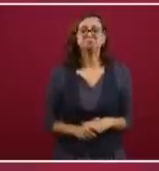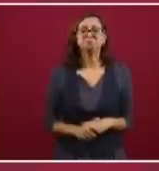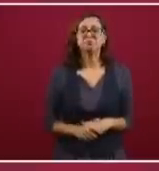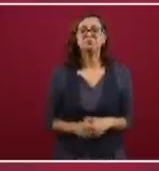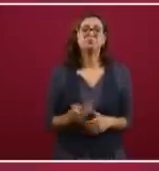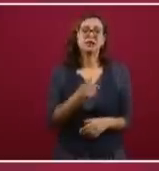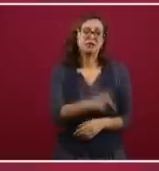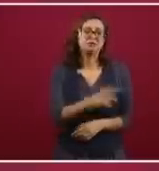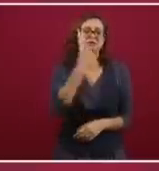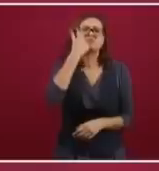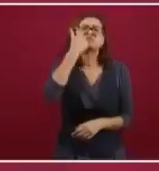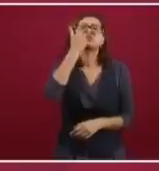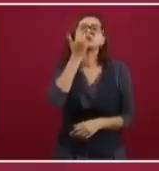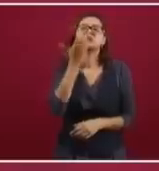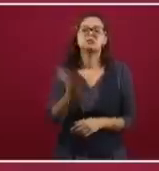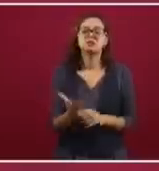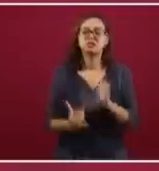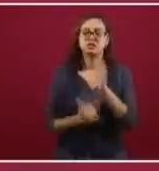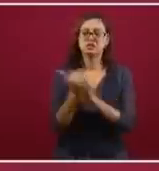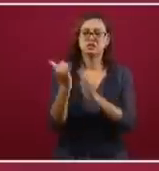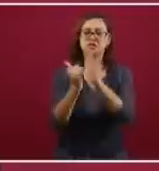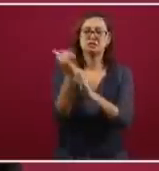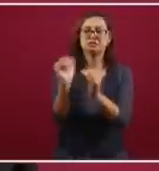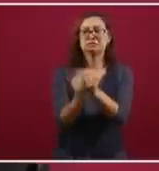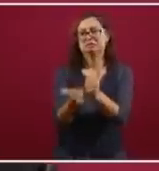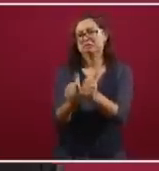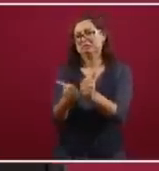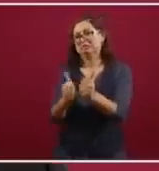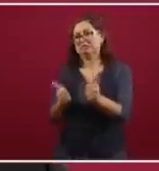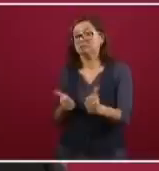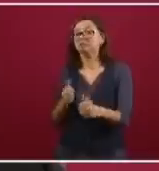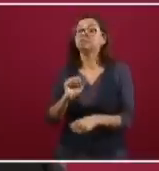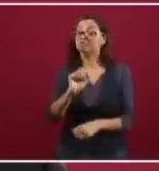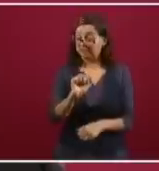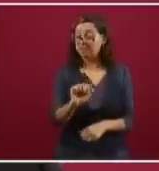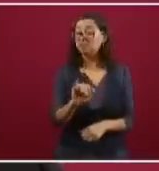retrasar la obra. Sí nos están afectando,